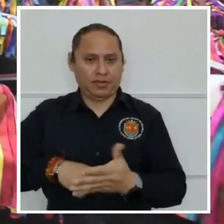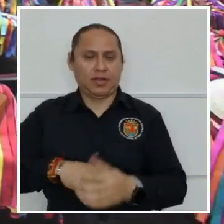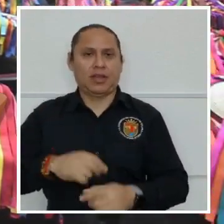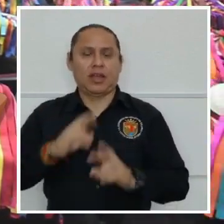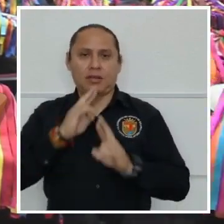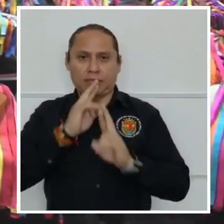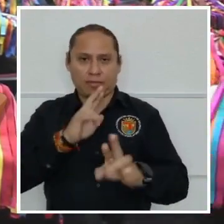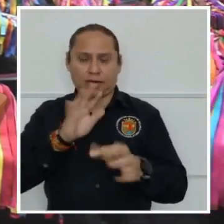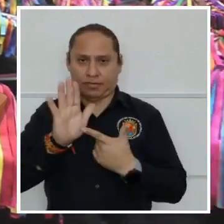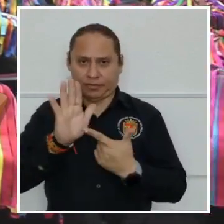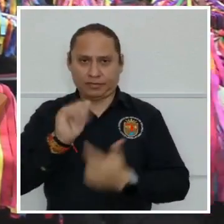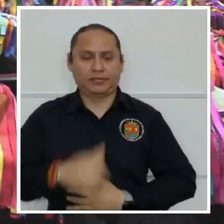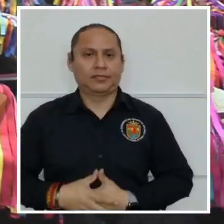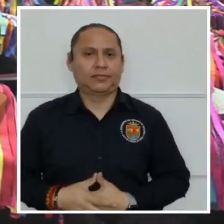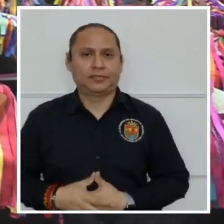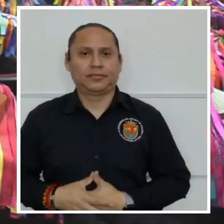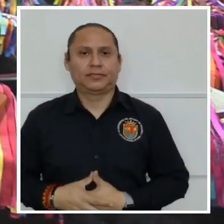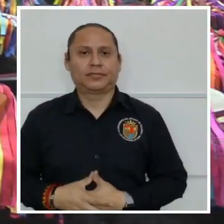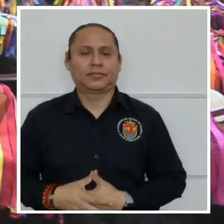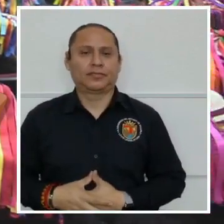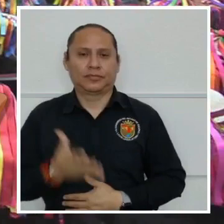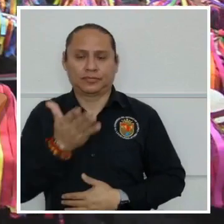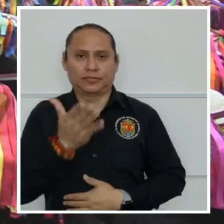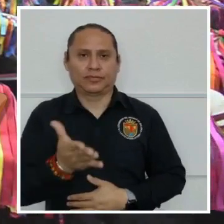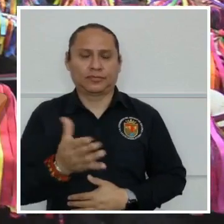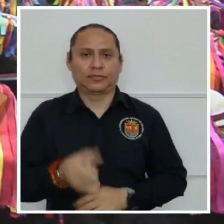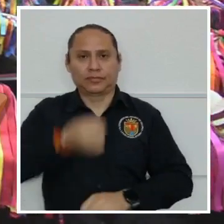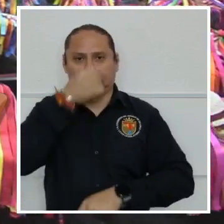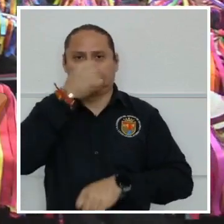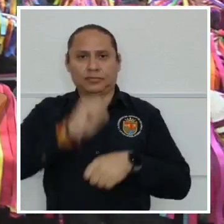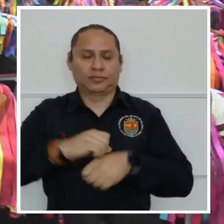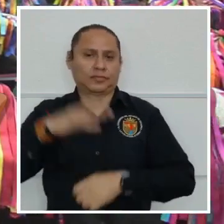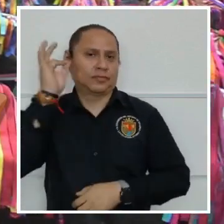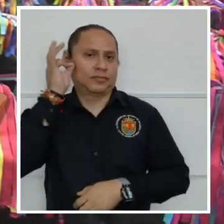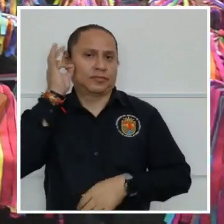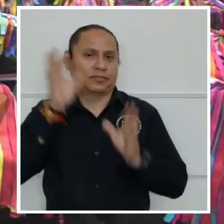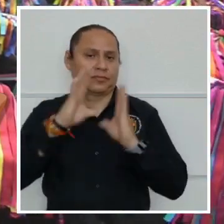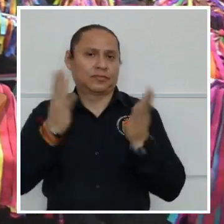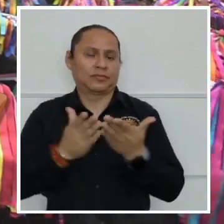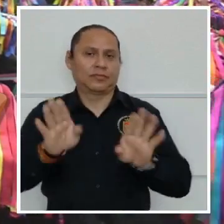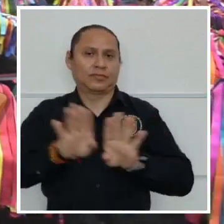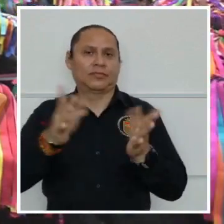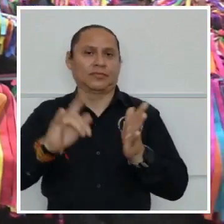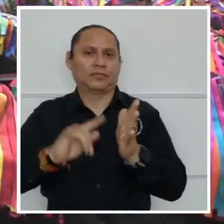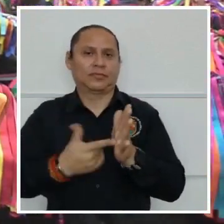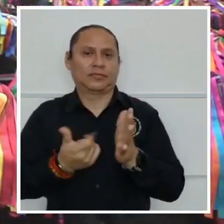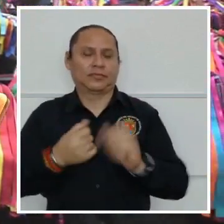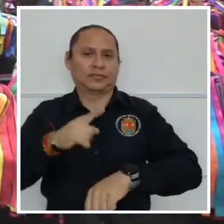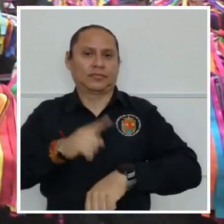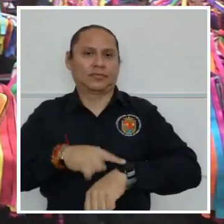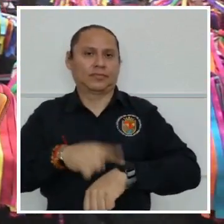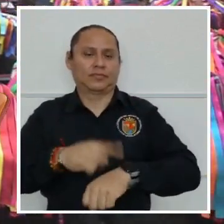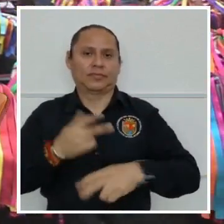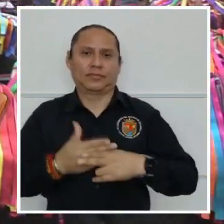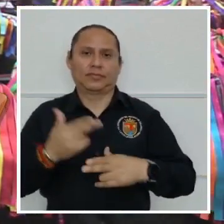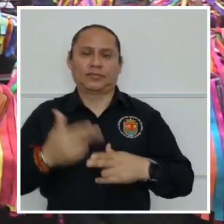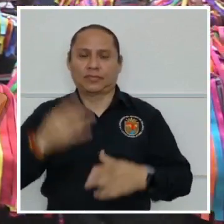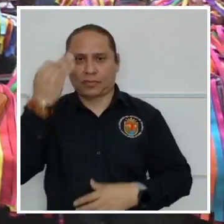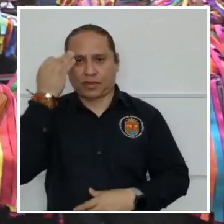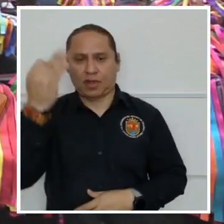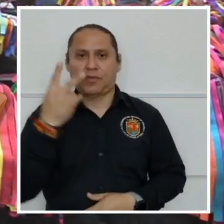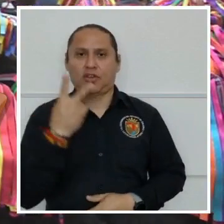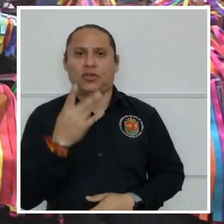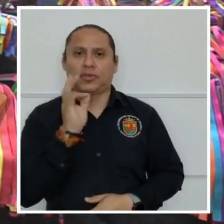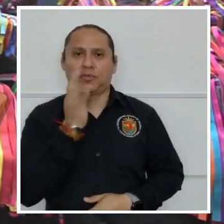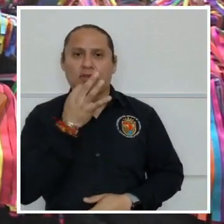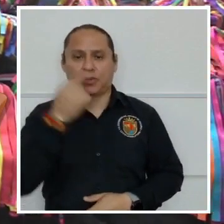el dictamen presentado, por lo que solicito a la Secretaría de Servicios Parlamentarios abra el sistema electrónico hasta por un